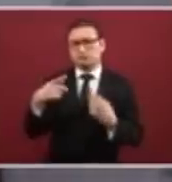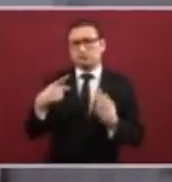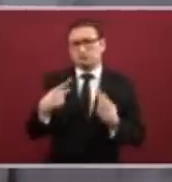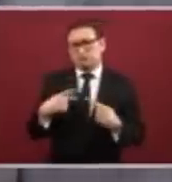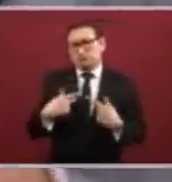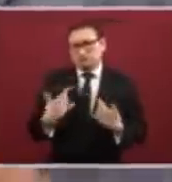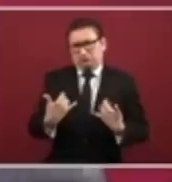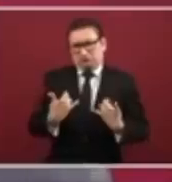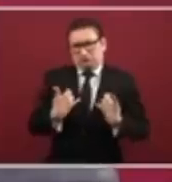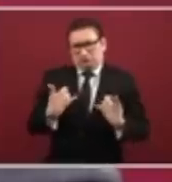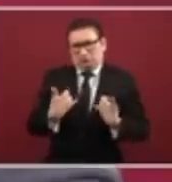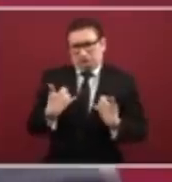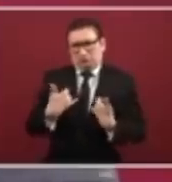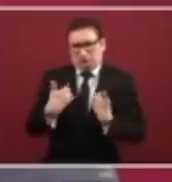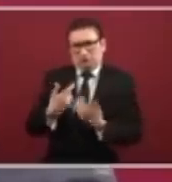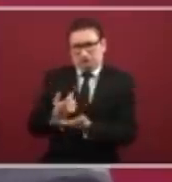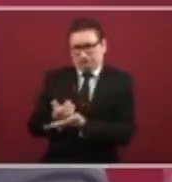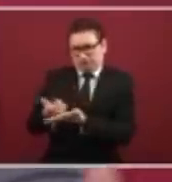a